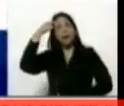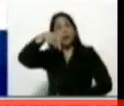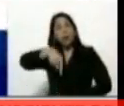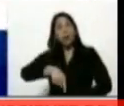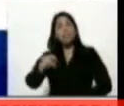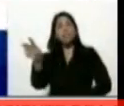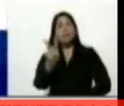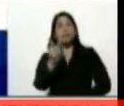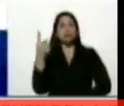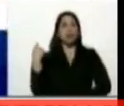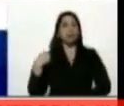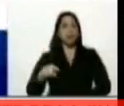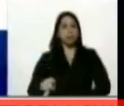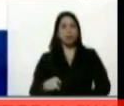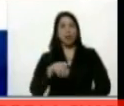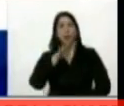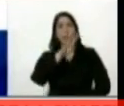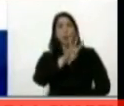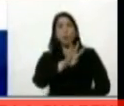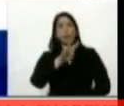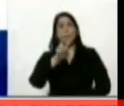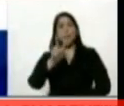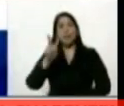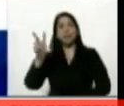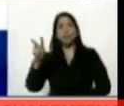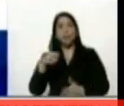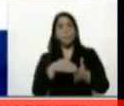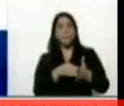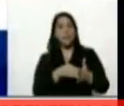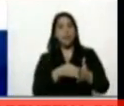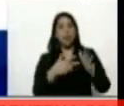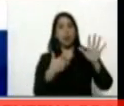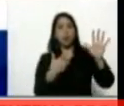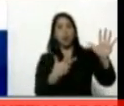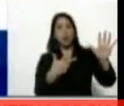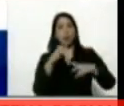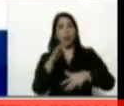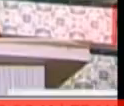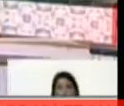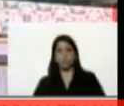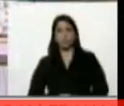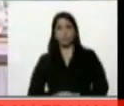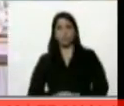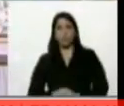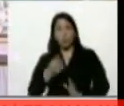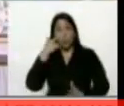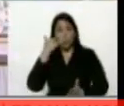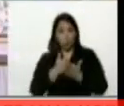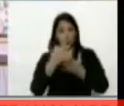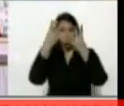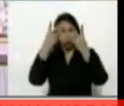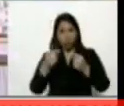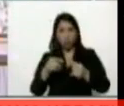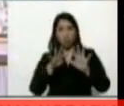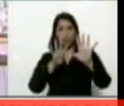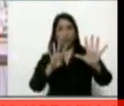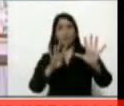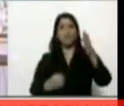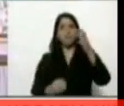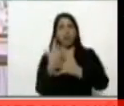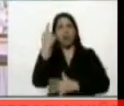Bueno, no hay que ser muy inteligente para ver todas las cosas que se llevan, ¿no? Exactamente, y lo que mete, porque también es importantísimo entender esta